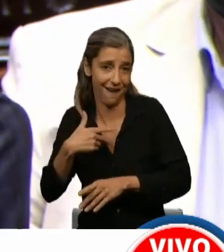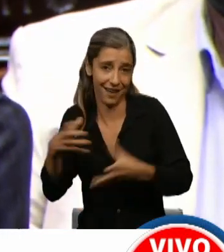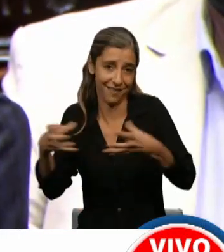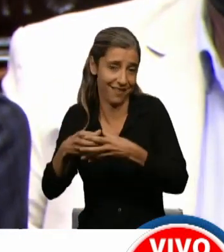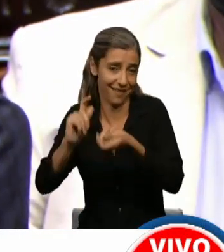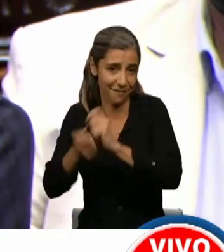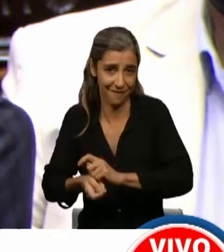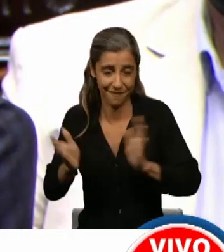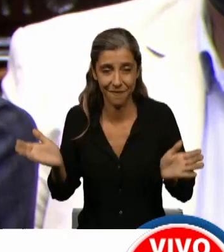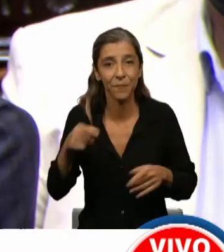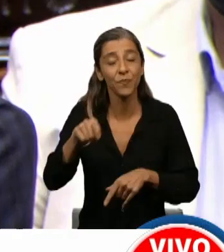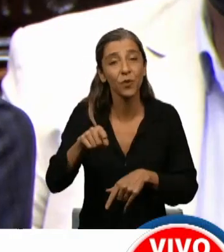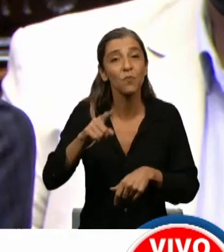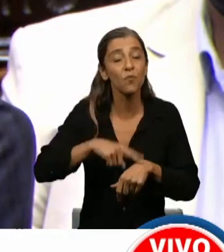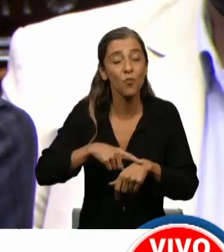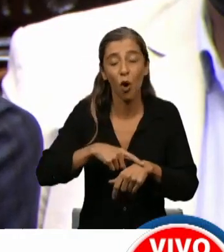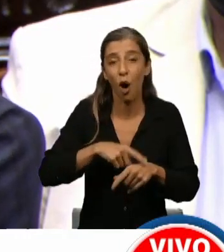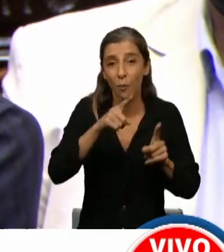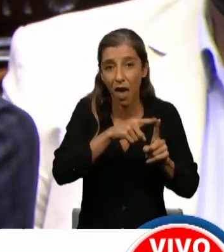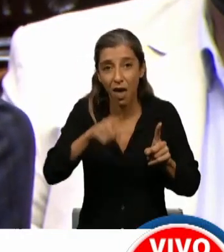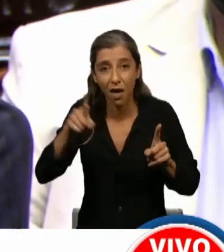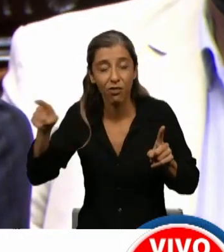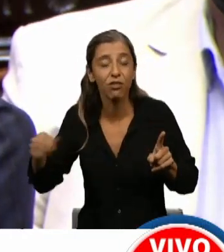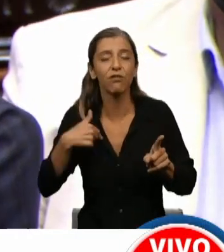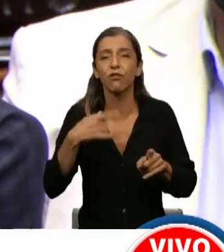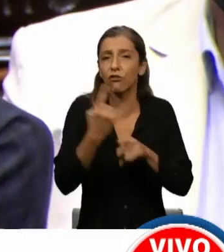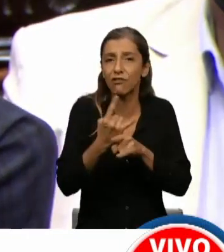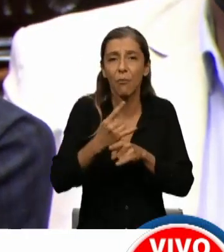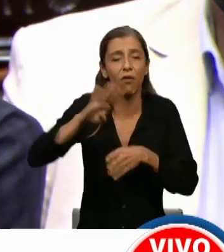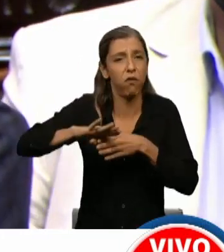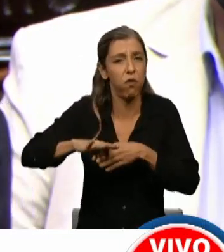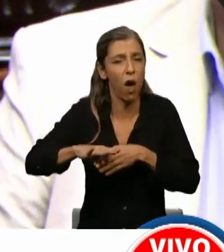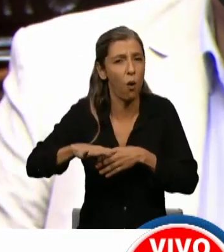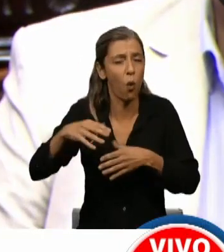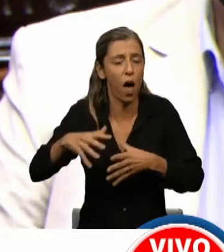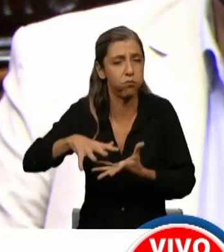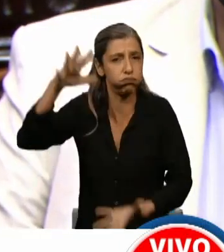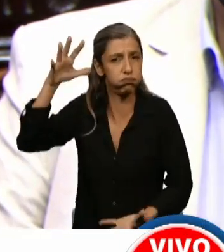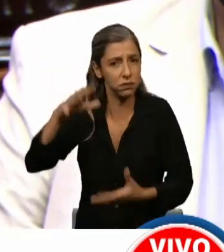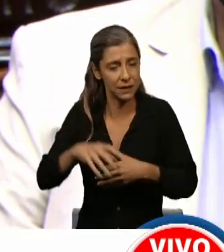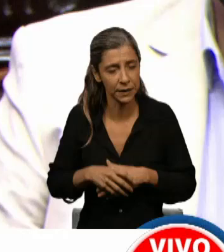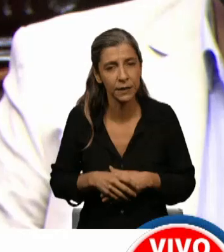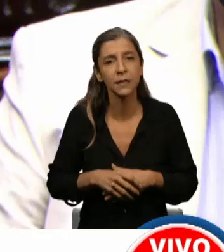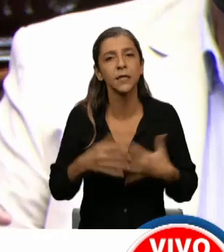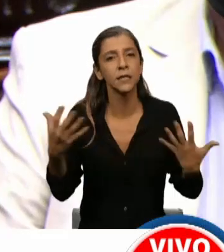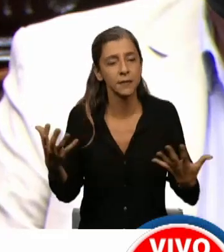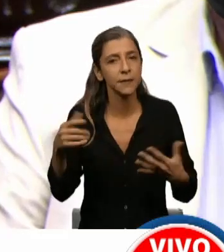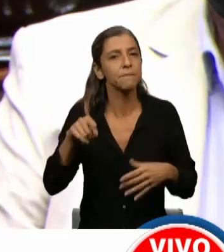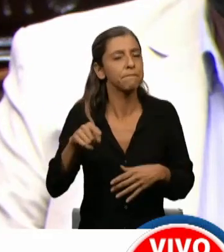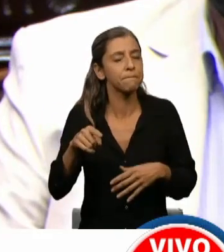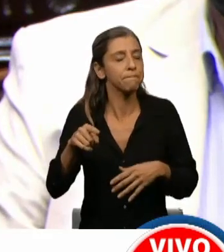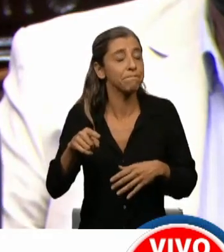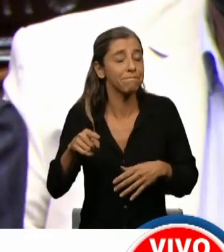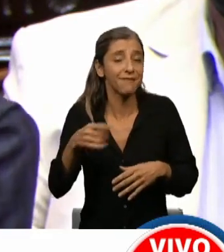características de estos procesos de endeudamiento fuerte, o de este ciclo de endeudamiento fuerte que tuvo la Argentina, fue que nunca se